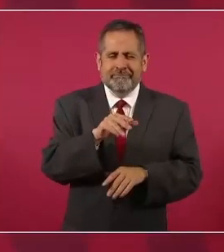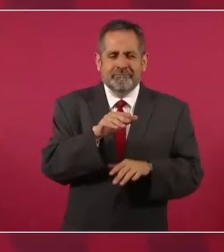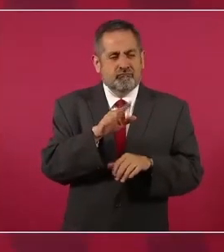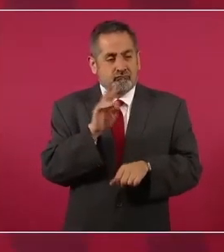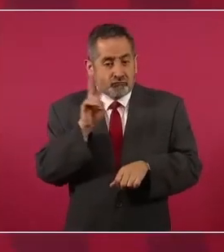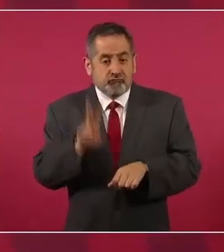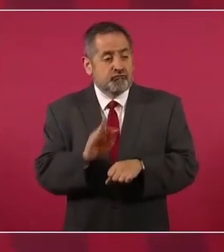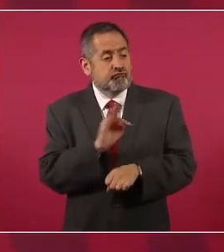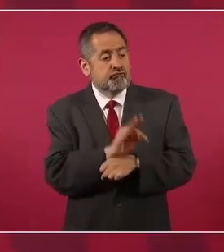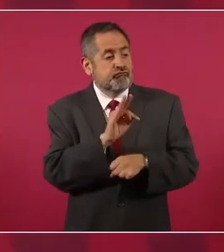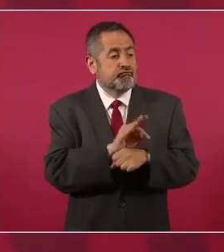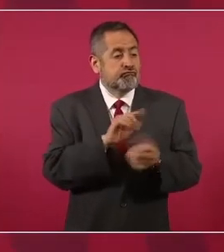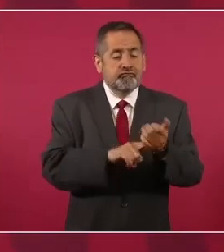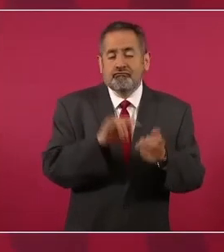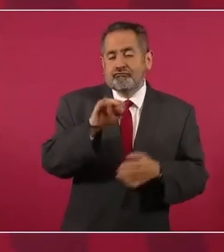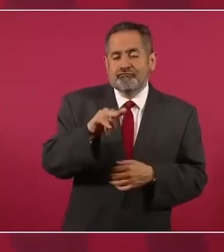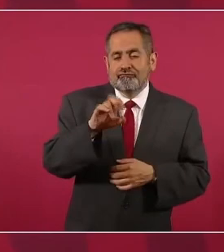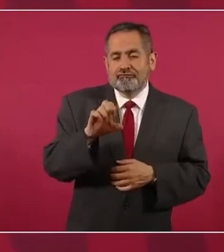Lo hicieron